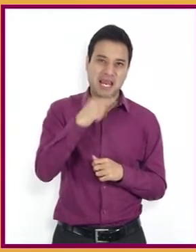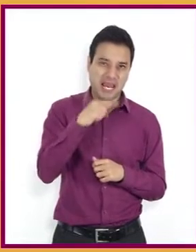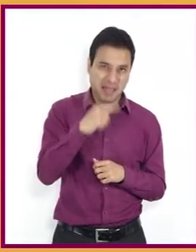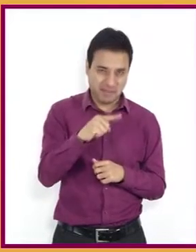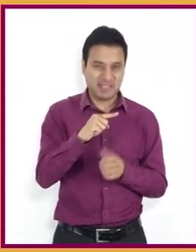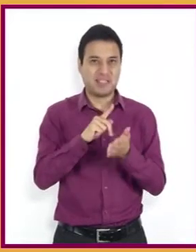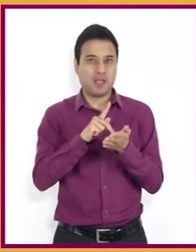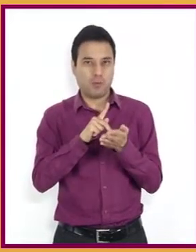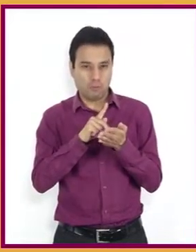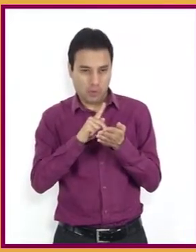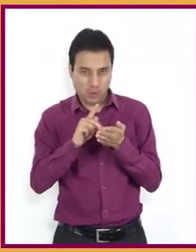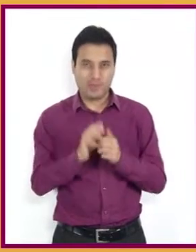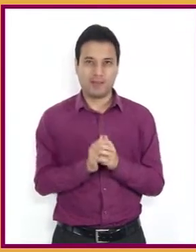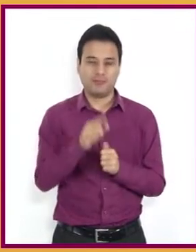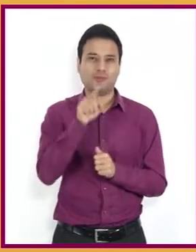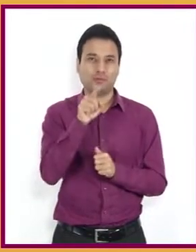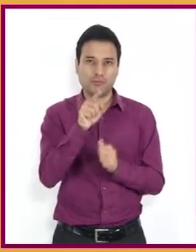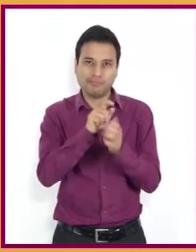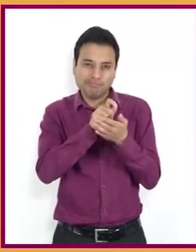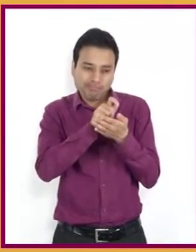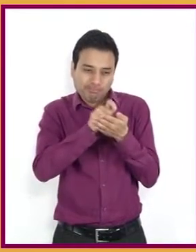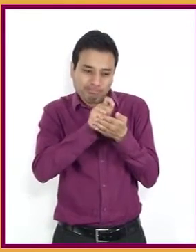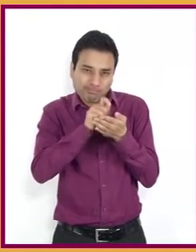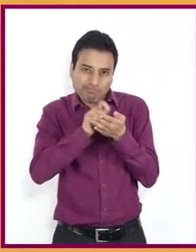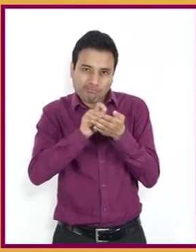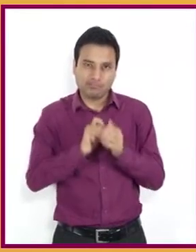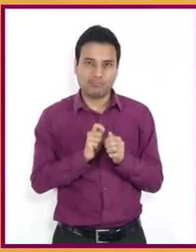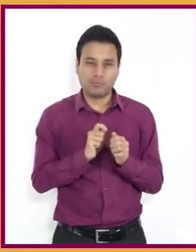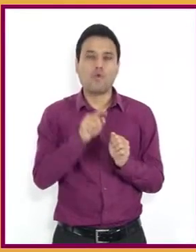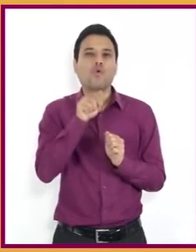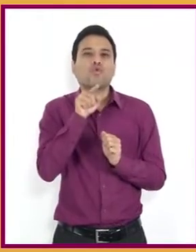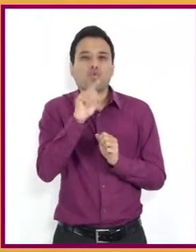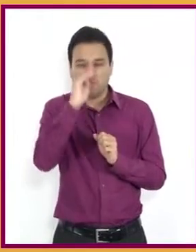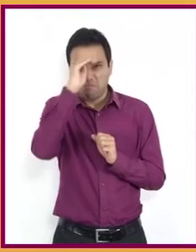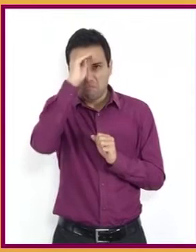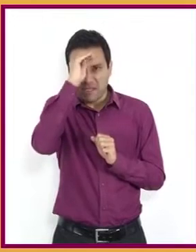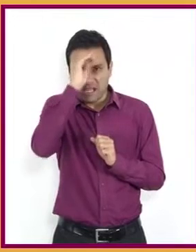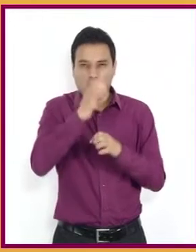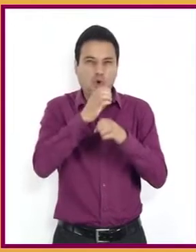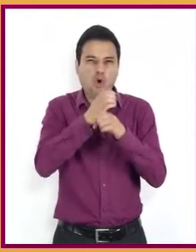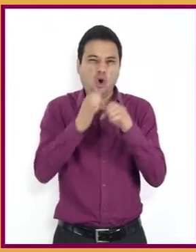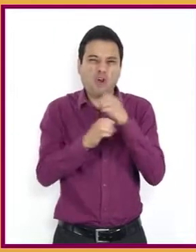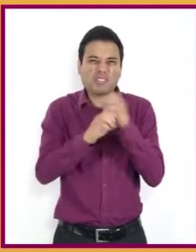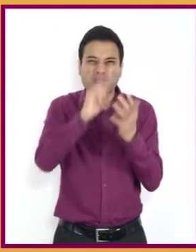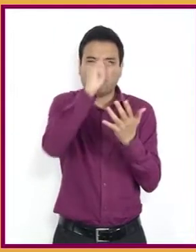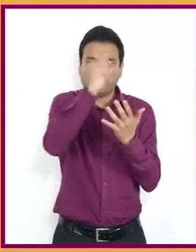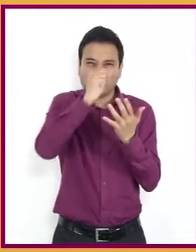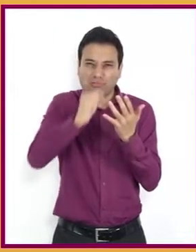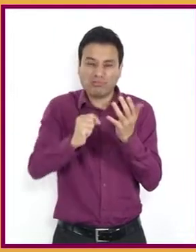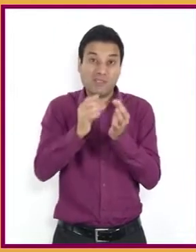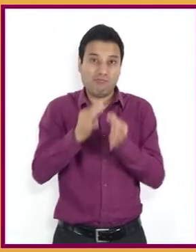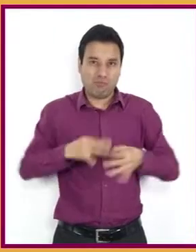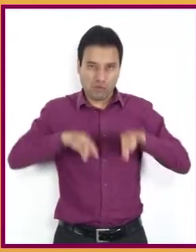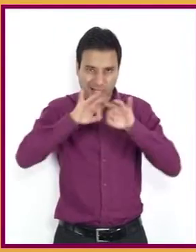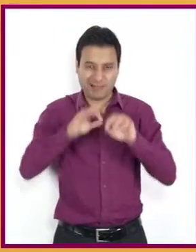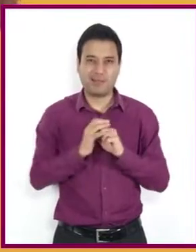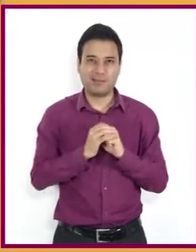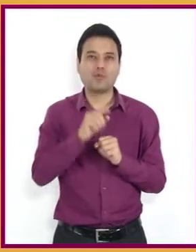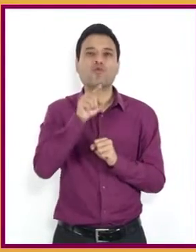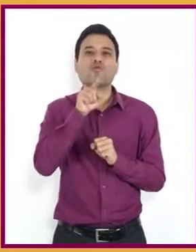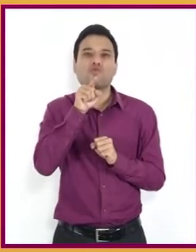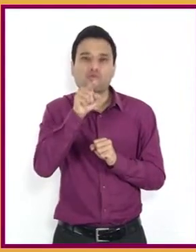bolígrafo para que tomen nota de lo que, a su consideración, claro, sean los aspectos más relevantes de la vida y